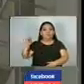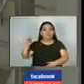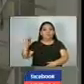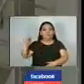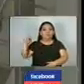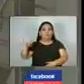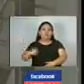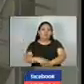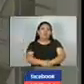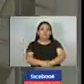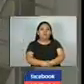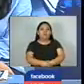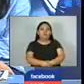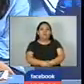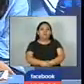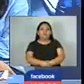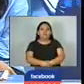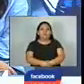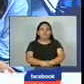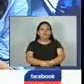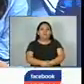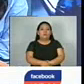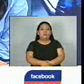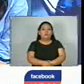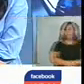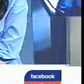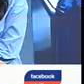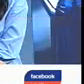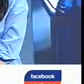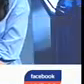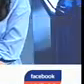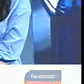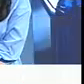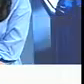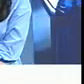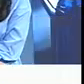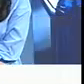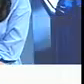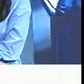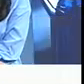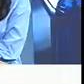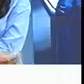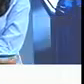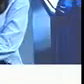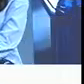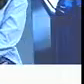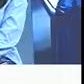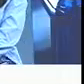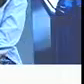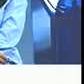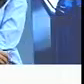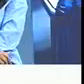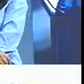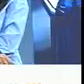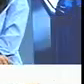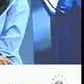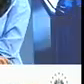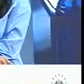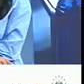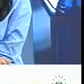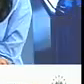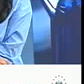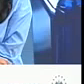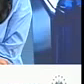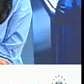Noticiero Hechos. Fovial inició el programa de mitigación de emergencias 2023 para atender cárcavas, árboles